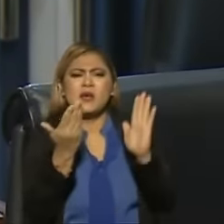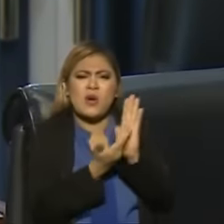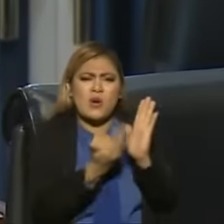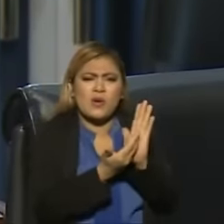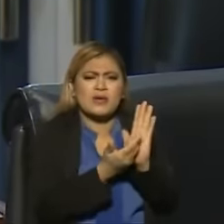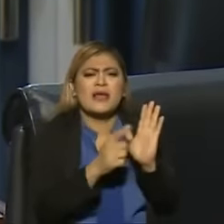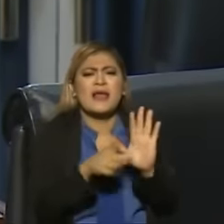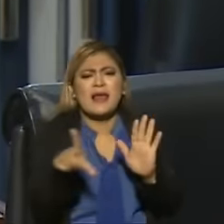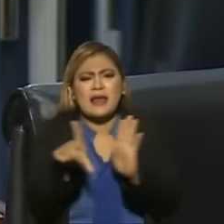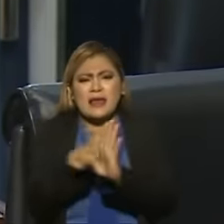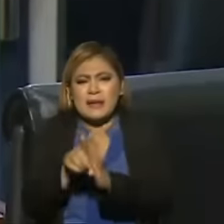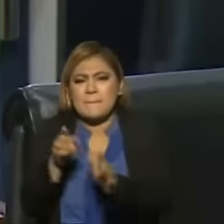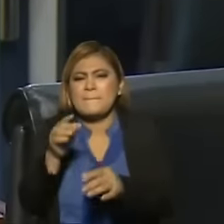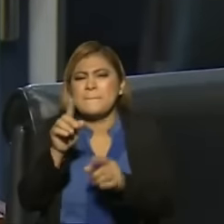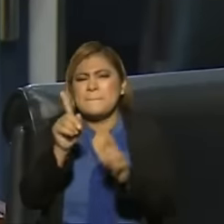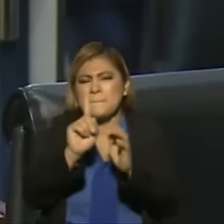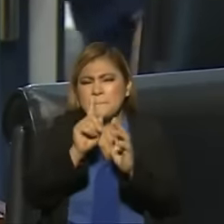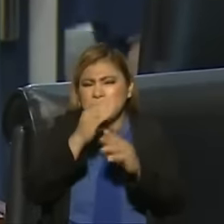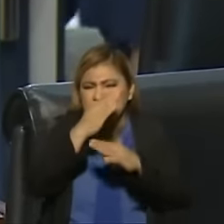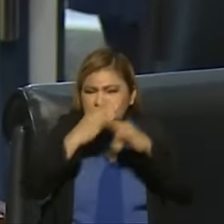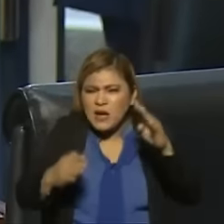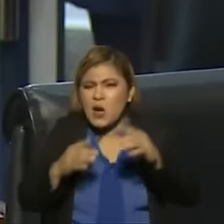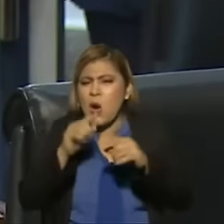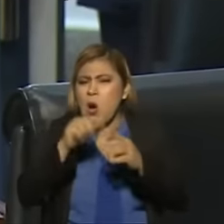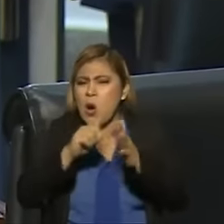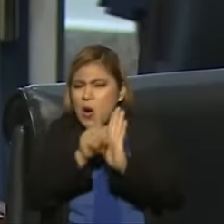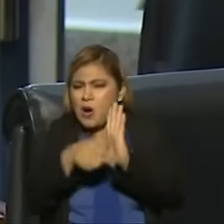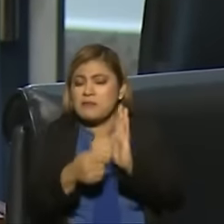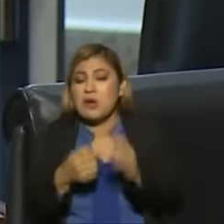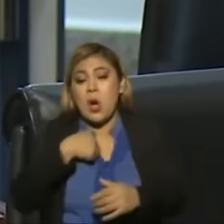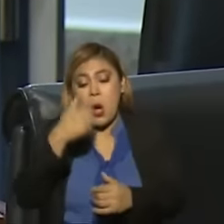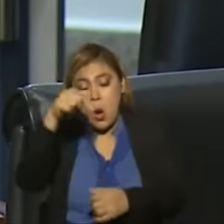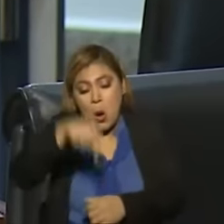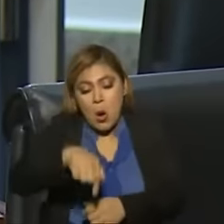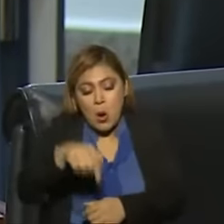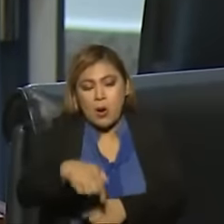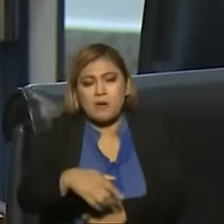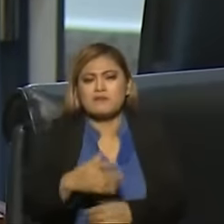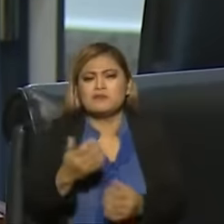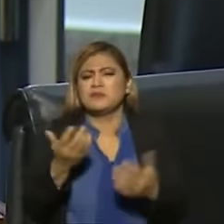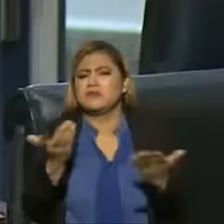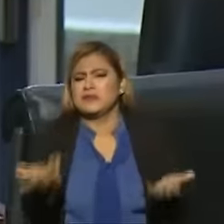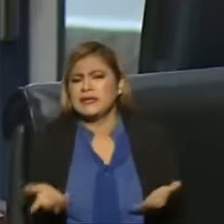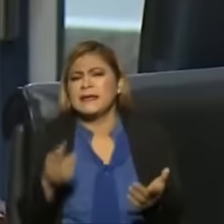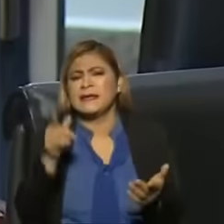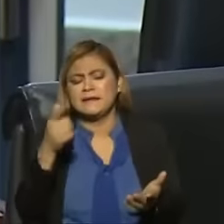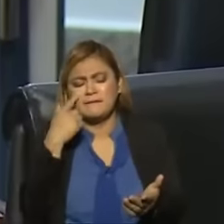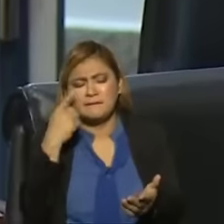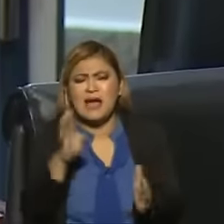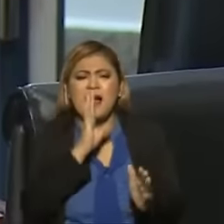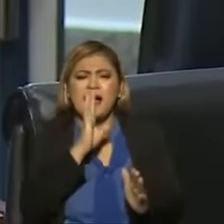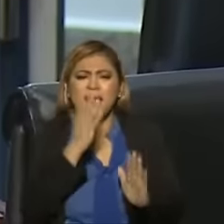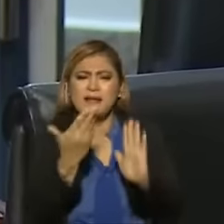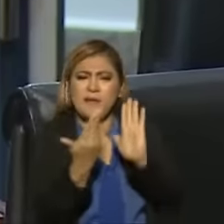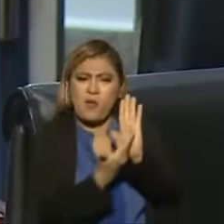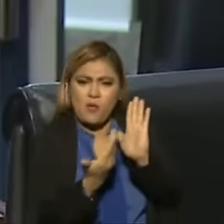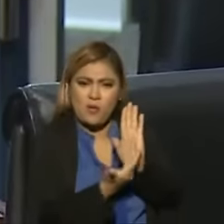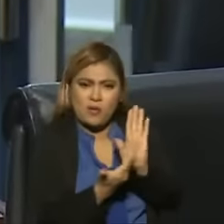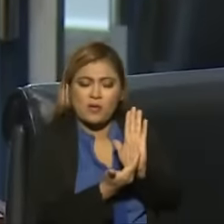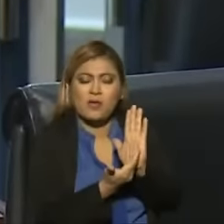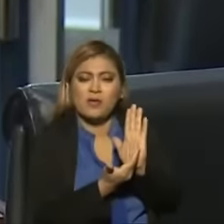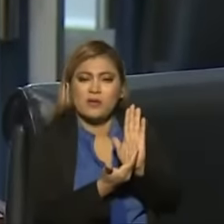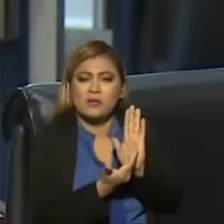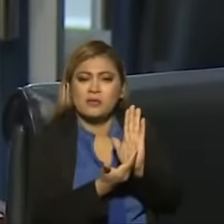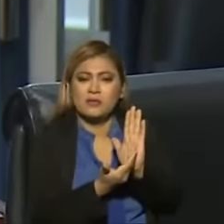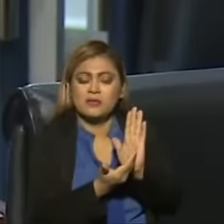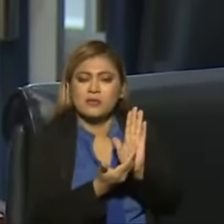de que empezara la discusión. Hoy quiero hacer referencia a este contrato que evidentemente para mí es